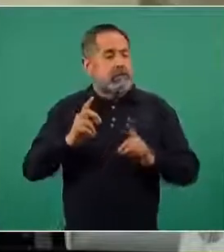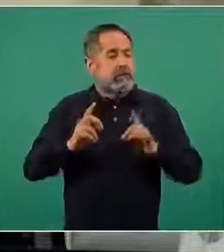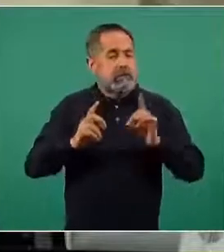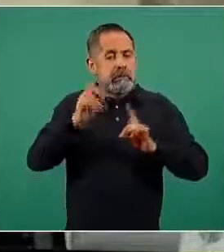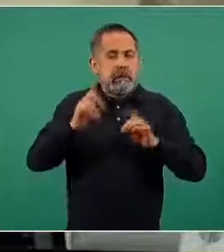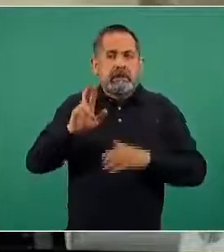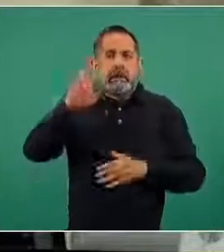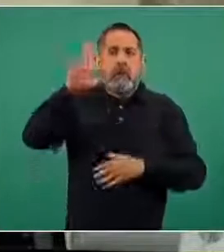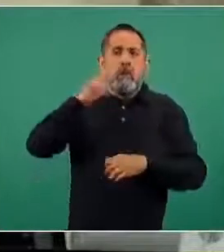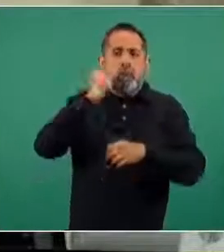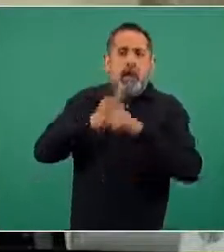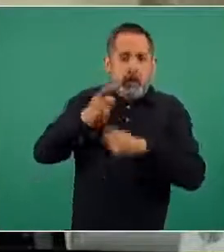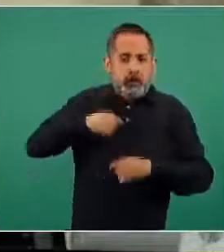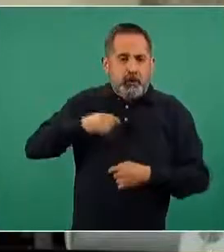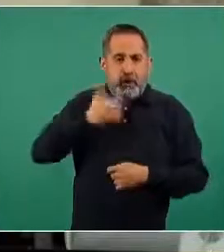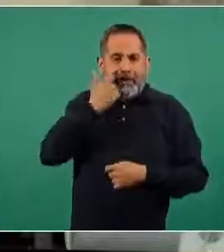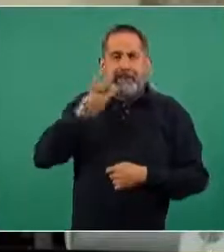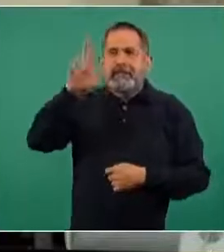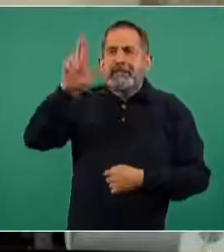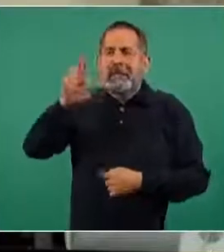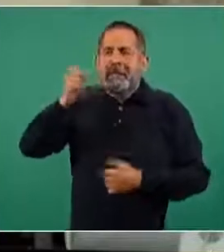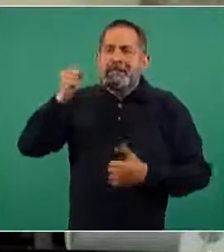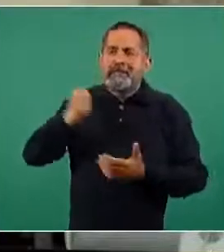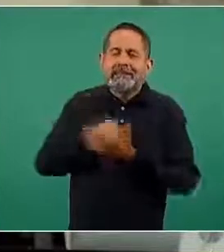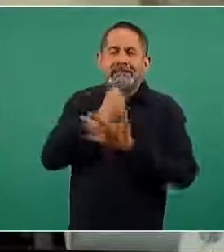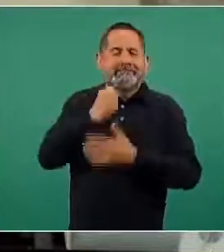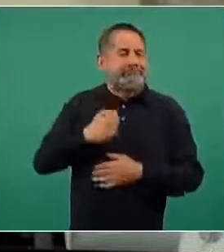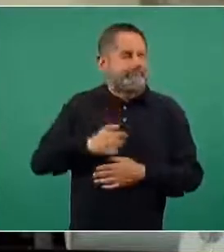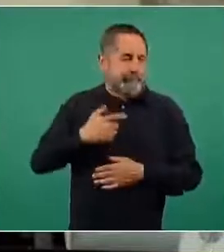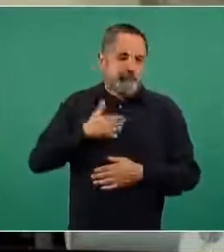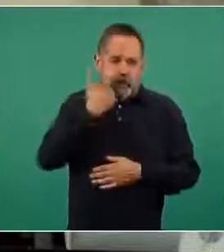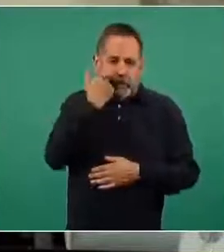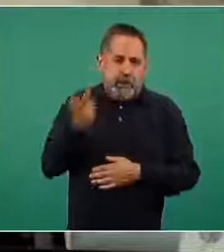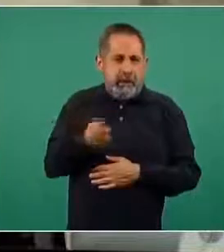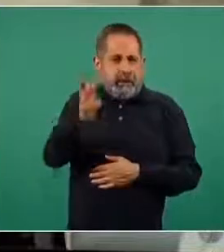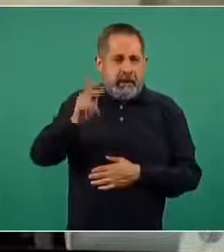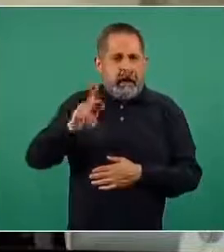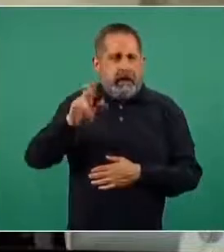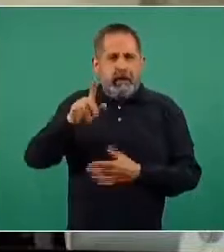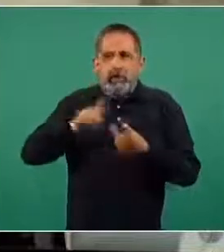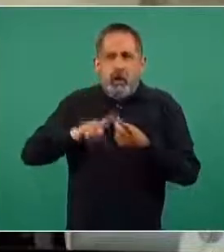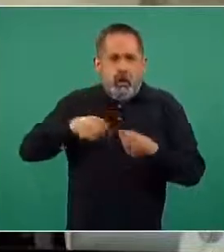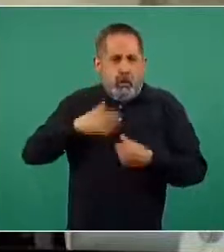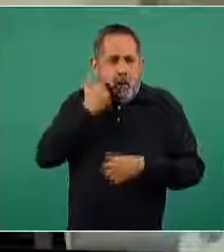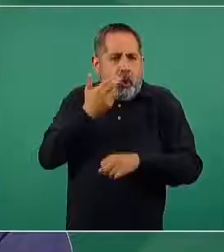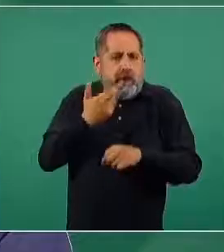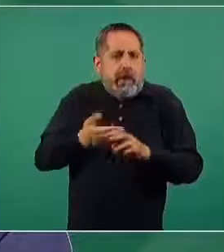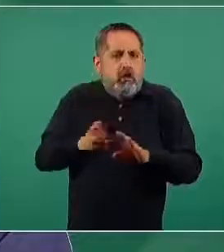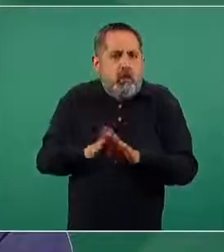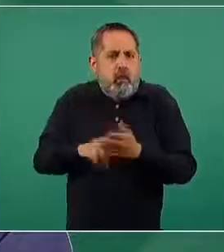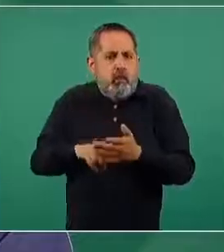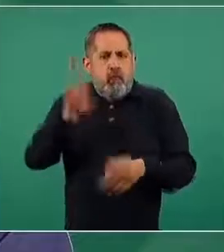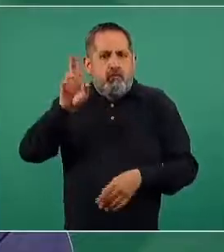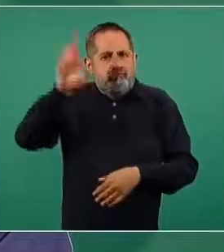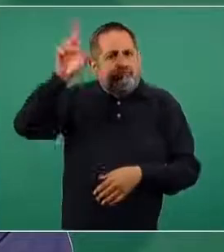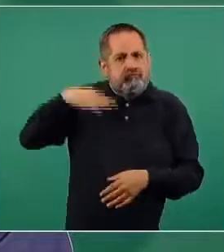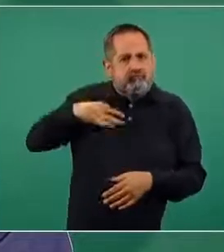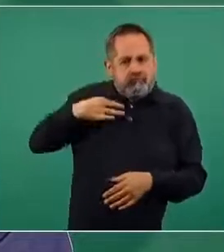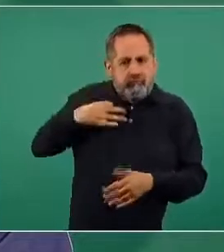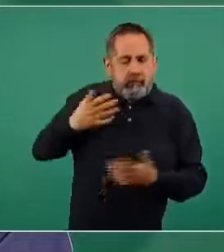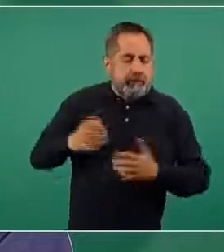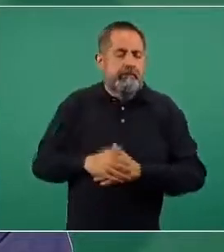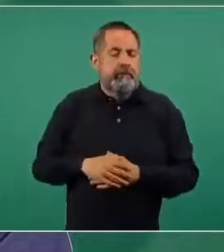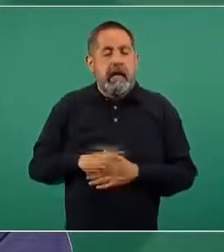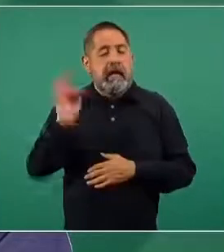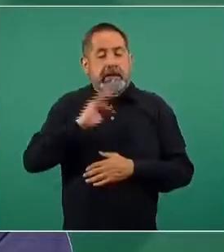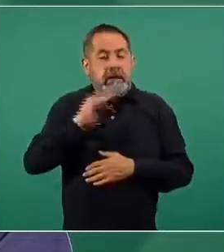la primera fase, ¿no? Y bueno, es una consulta y una sugerencia, porque seguramente cuando completen los estudios